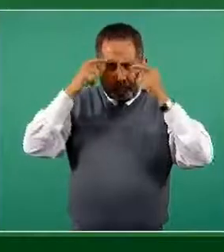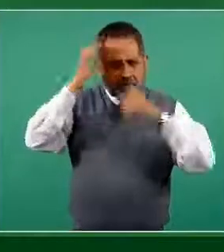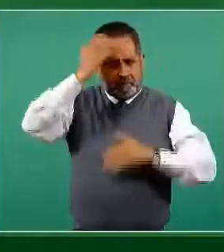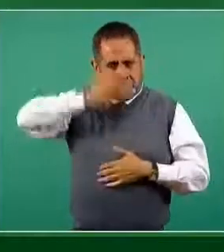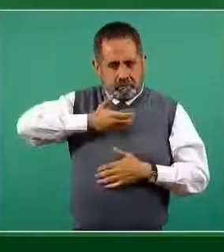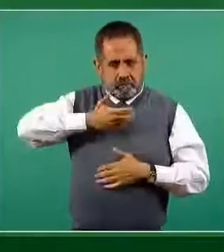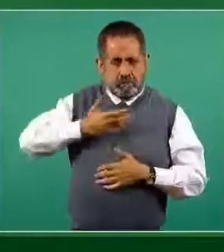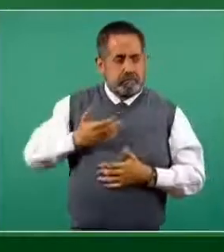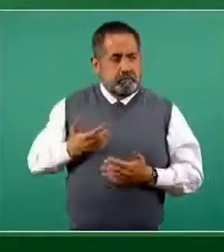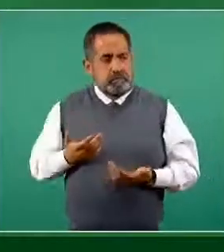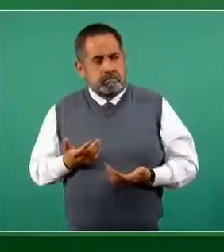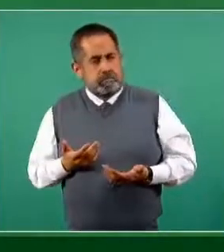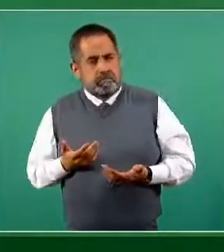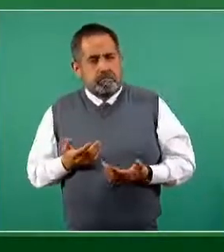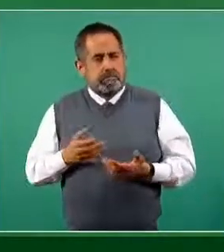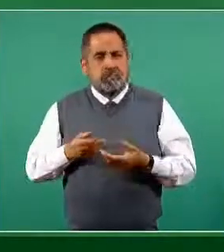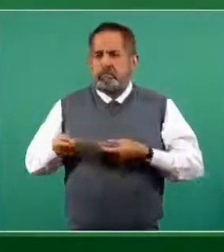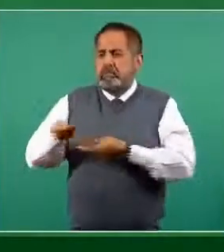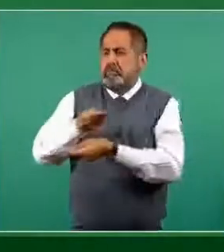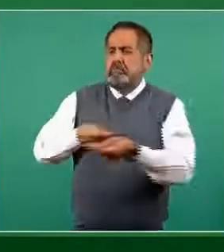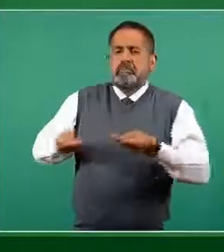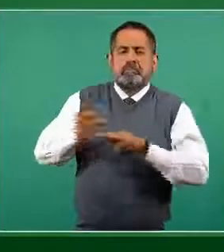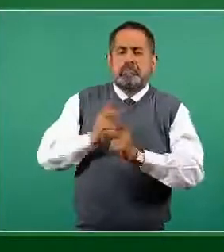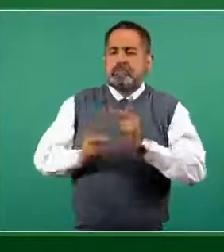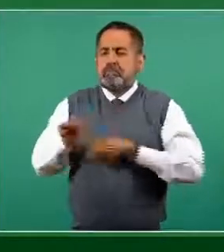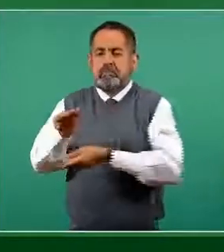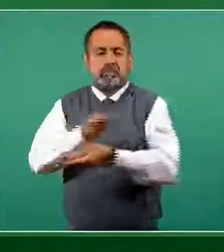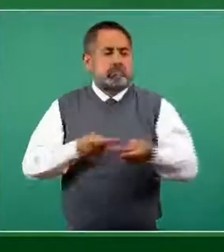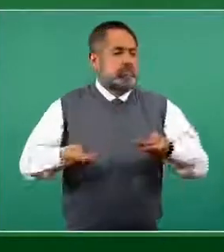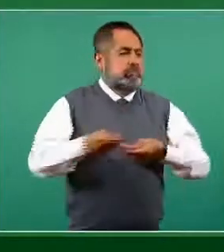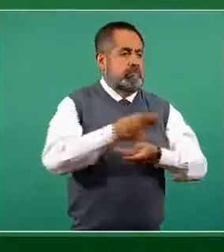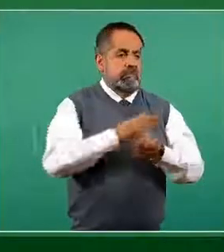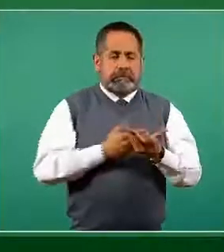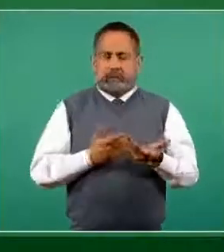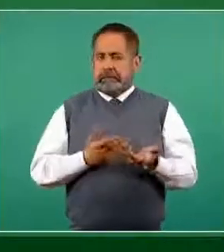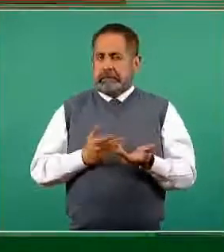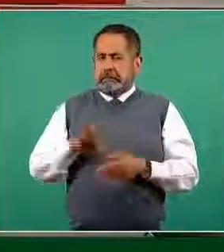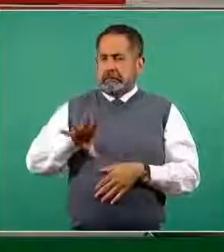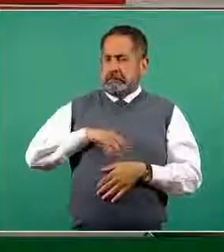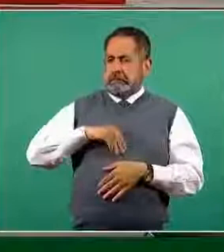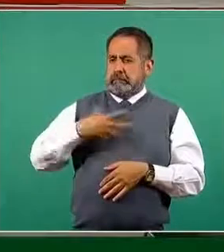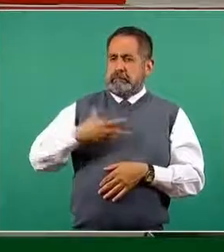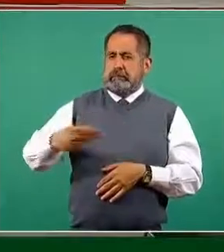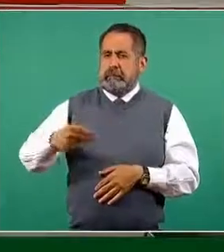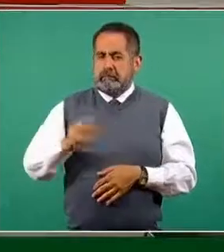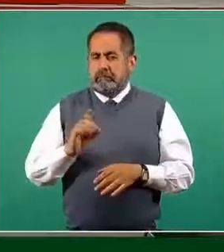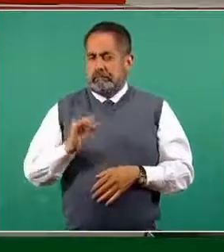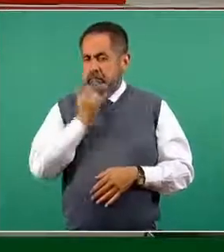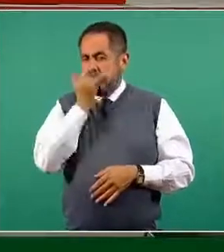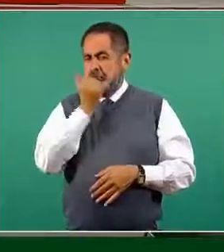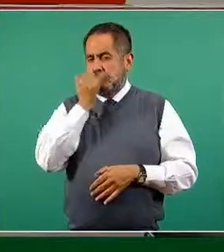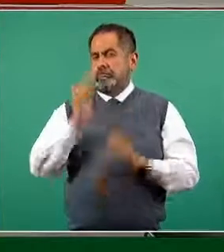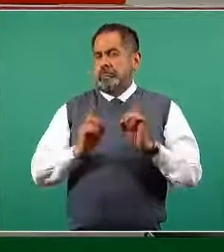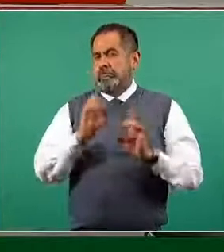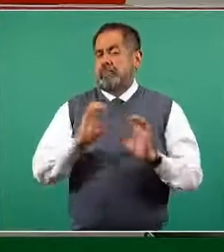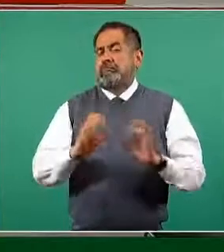caretas, suelen ser equipo compartido entre los alumnos, y esto pudiera suponer un riesgo para la salud. Gracias.